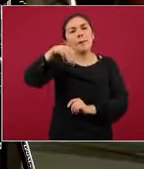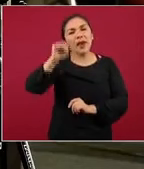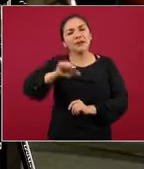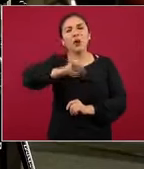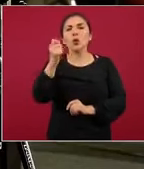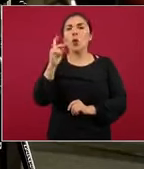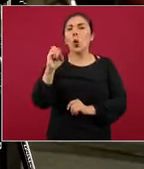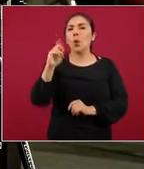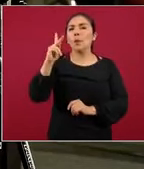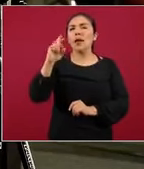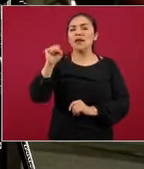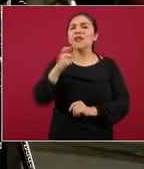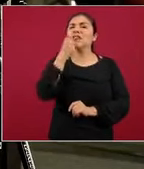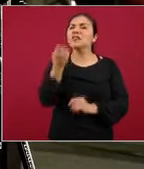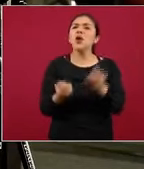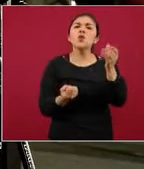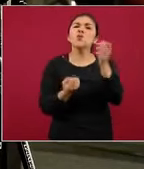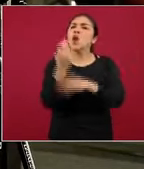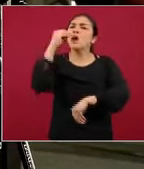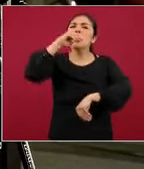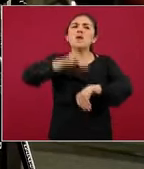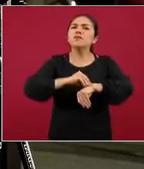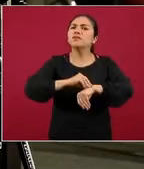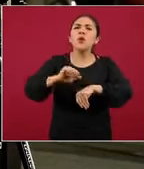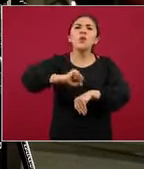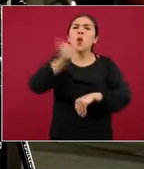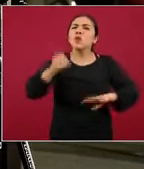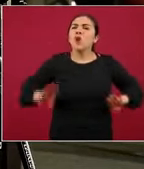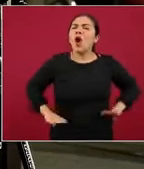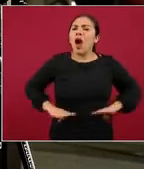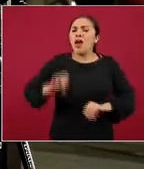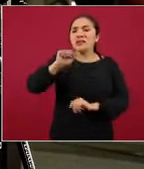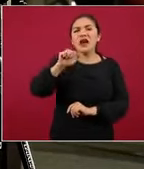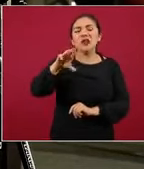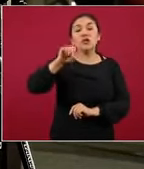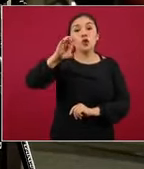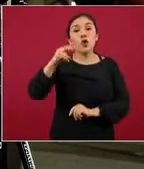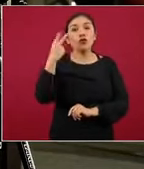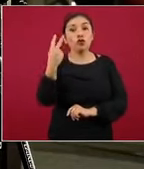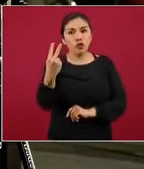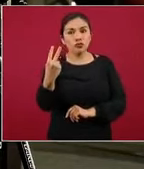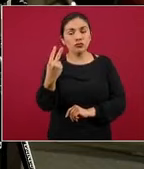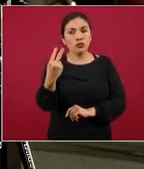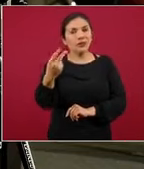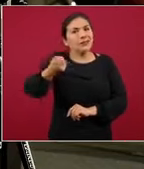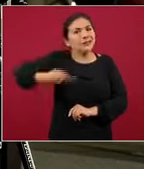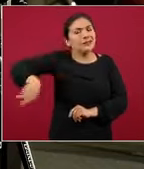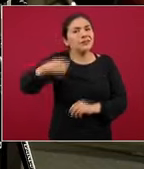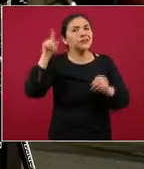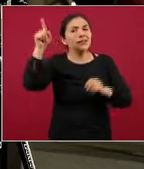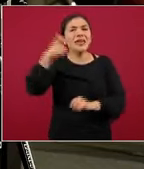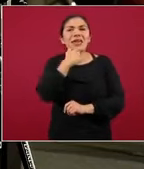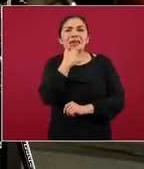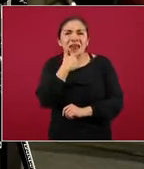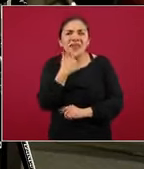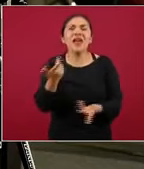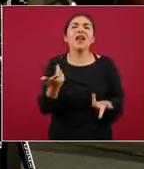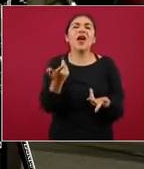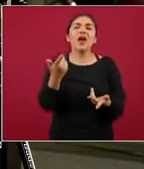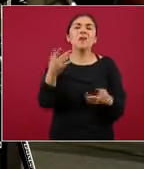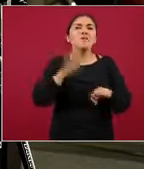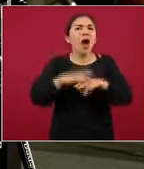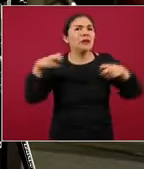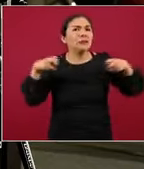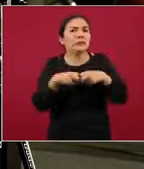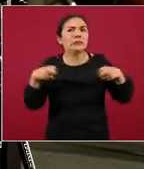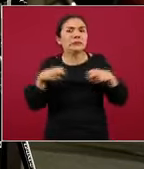sobre esta nueva variedad del SARS-CoV-2 que tiene muy inquieto a Reino Unido, y de ahí se